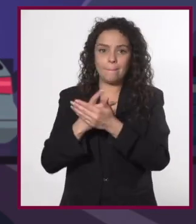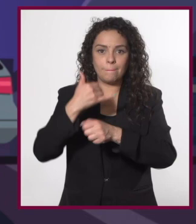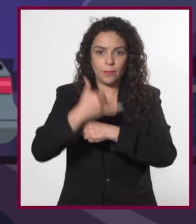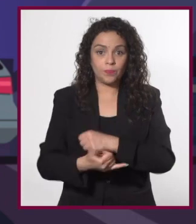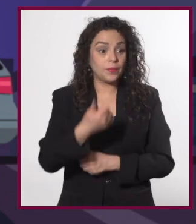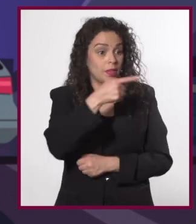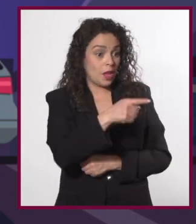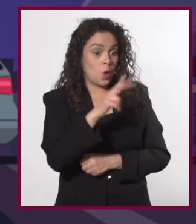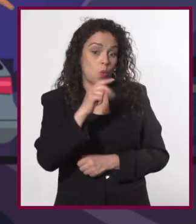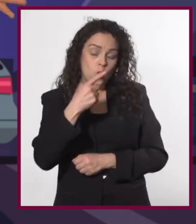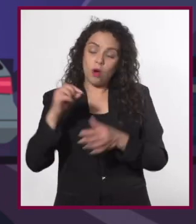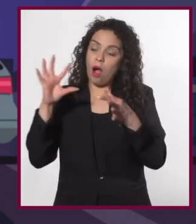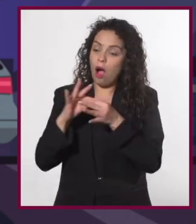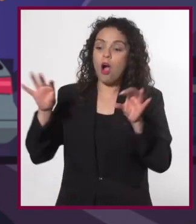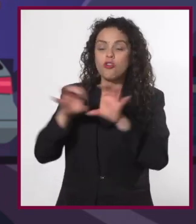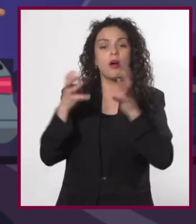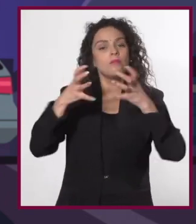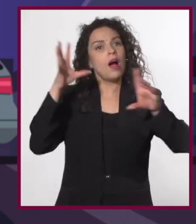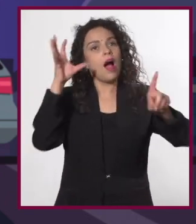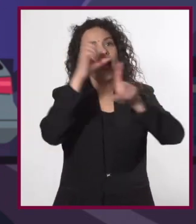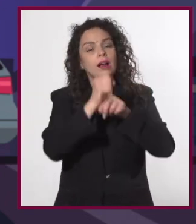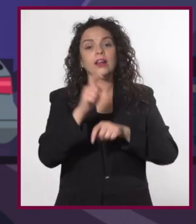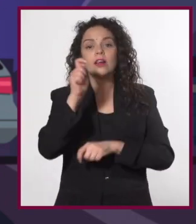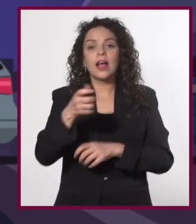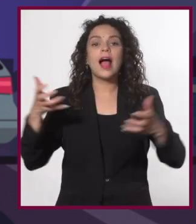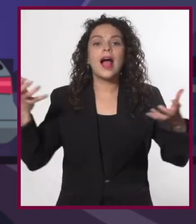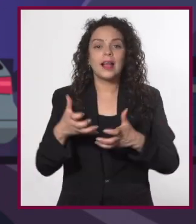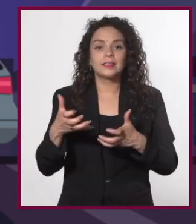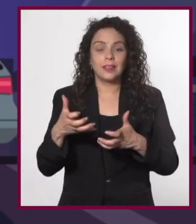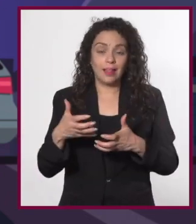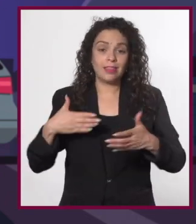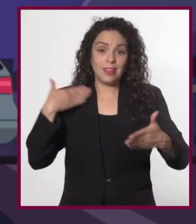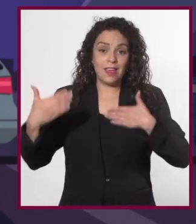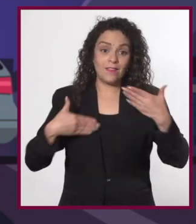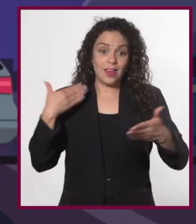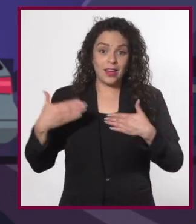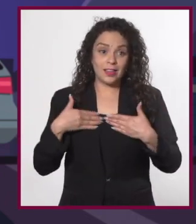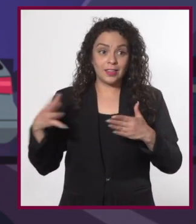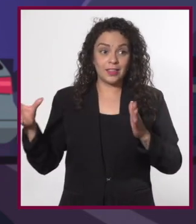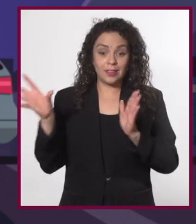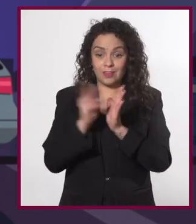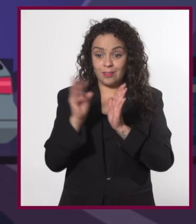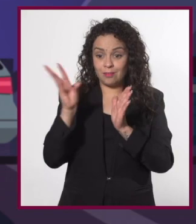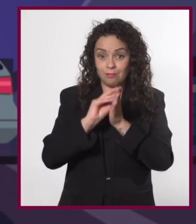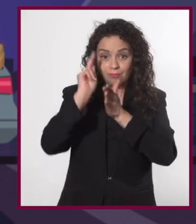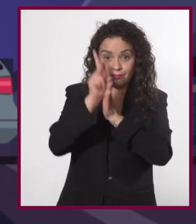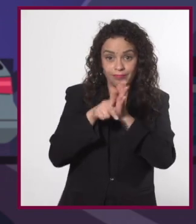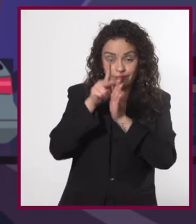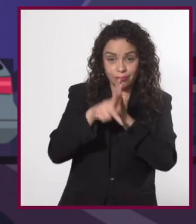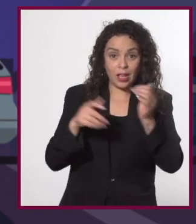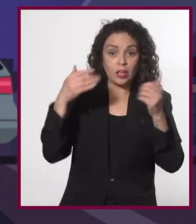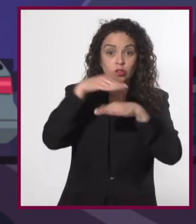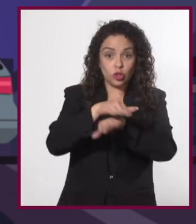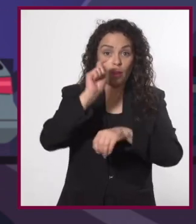nos mostrará cómo es que resolvió el reto de hacer un documental divertido sobre los consentidos.